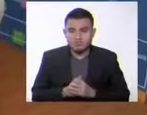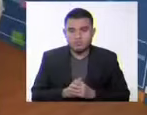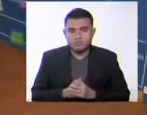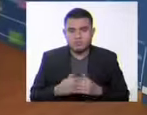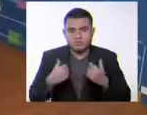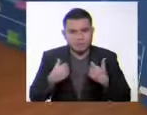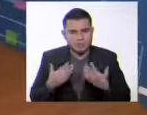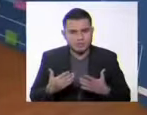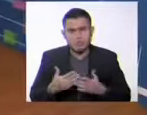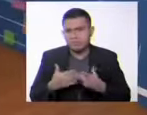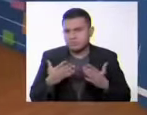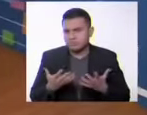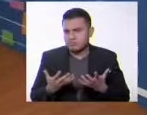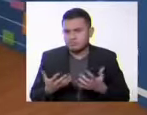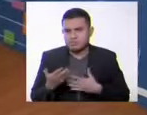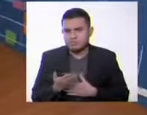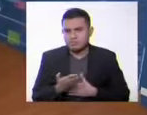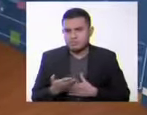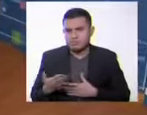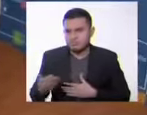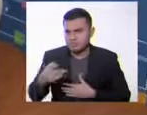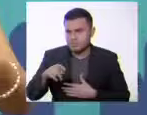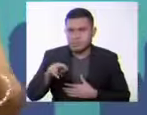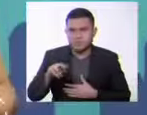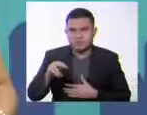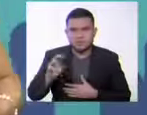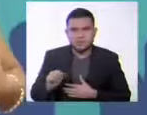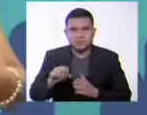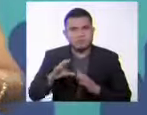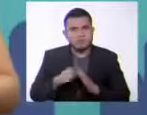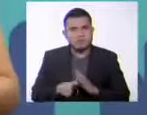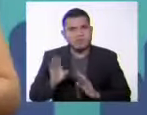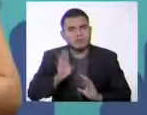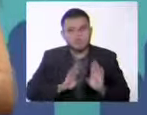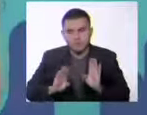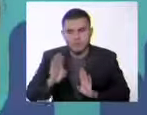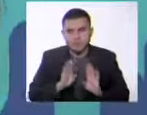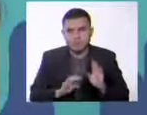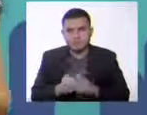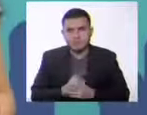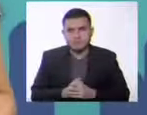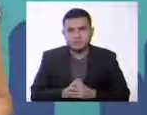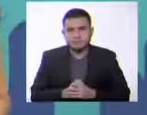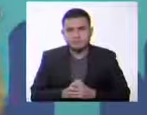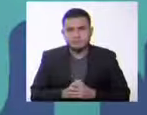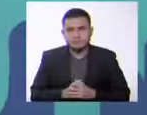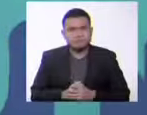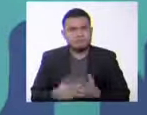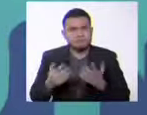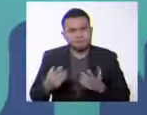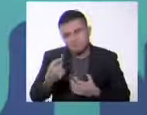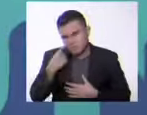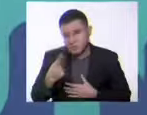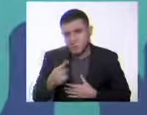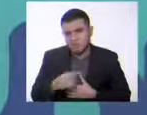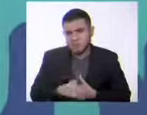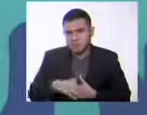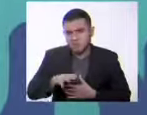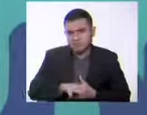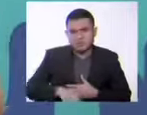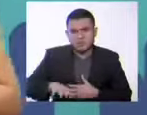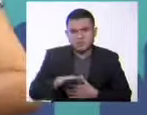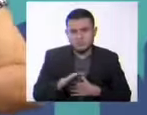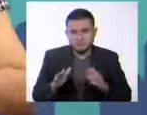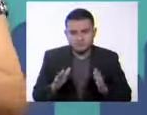una diversidad de patrimonio cultural biológico, es inmenso. Imagínate, en un territorio tan